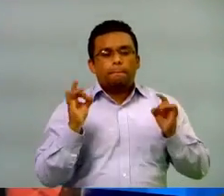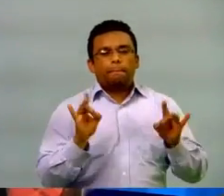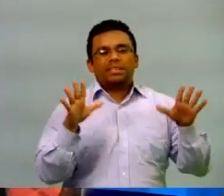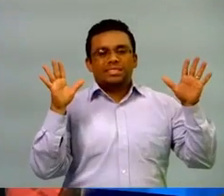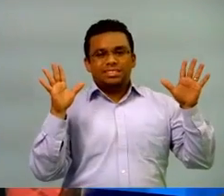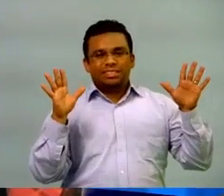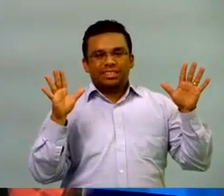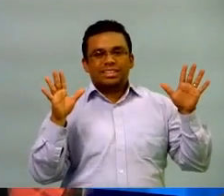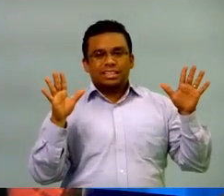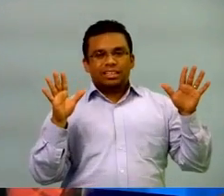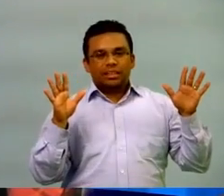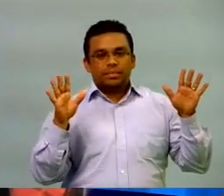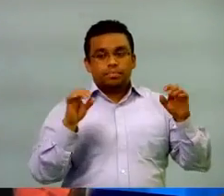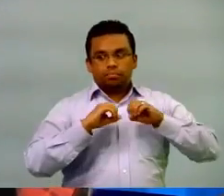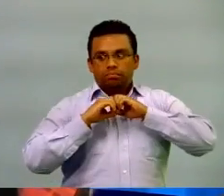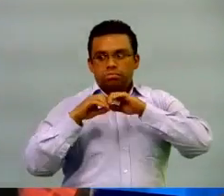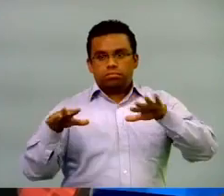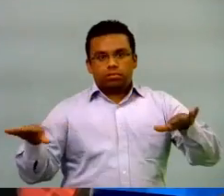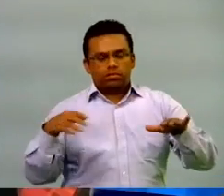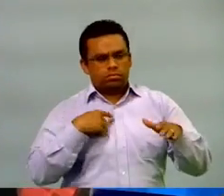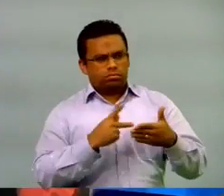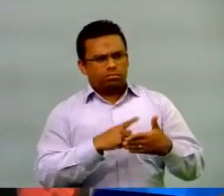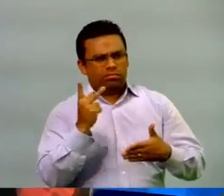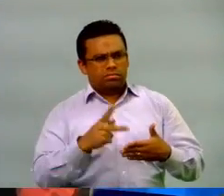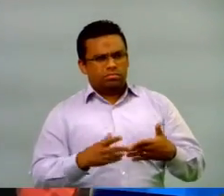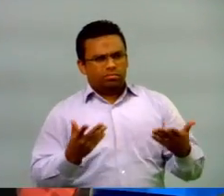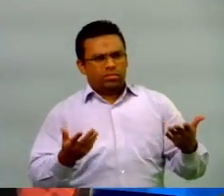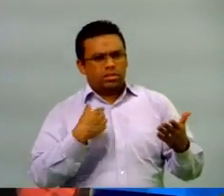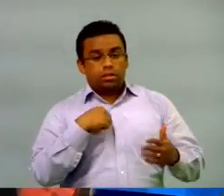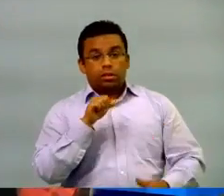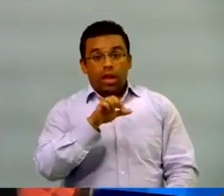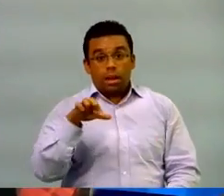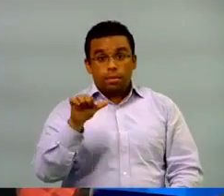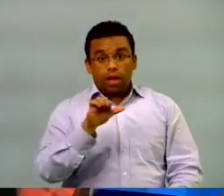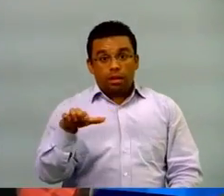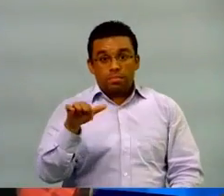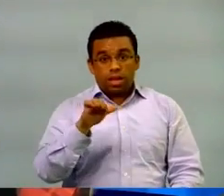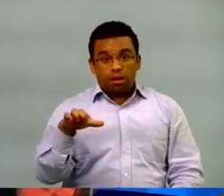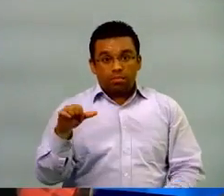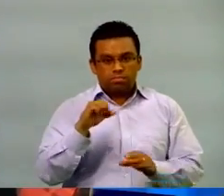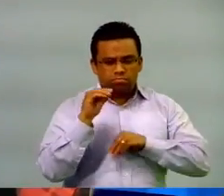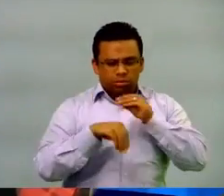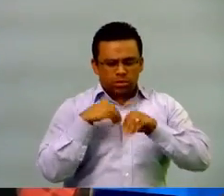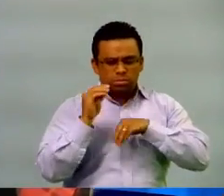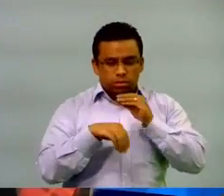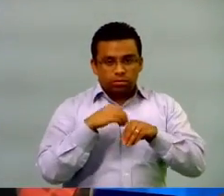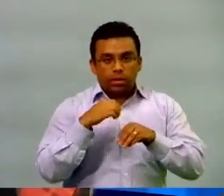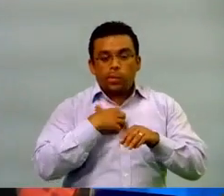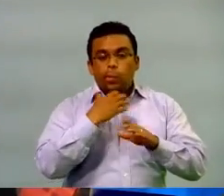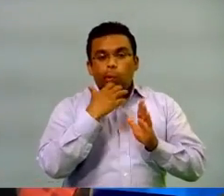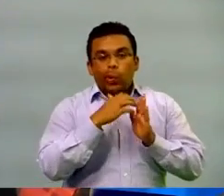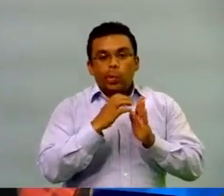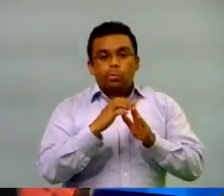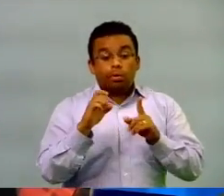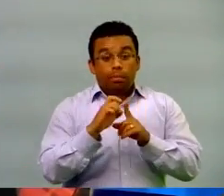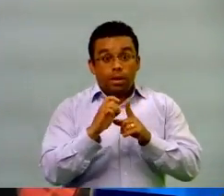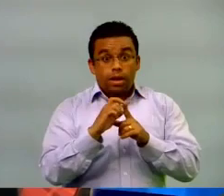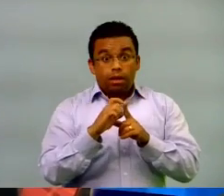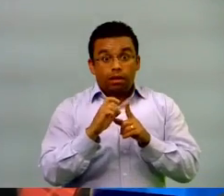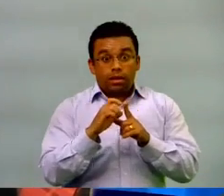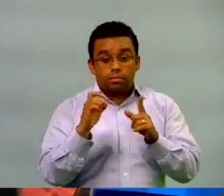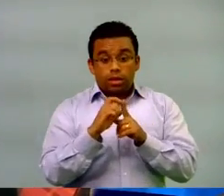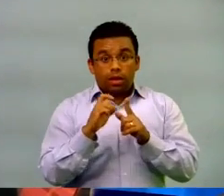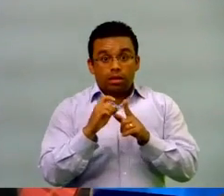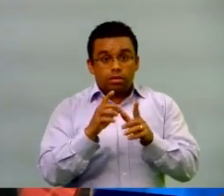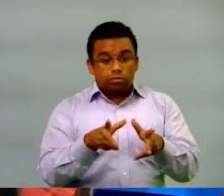en realidad encaminaron todo el proyecto en el desarrollo de esa aplicación que permite captar palabras, o sea, sonidos, y transformarlos en lenguaje